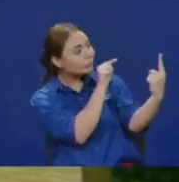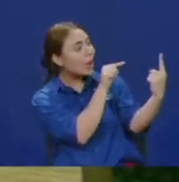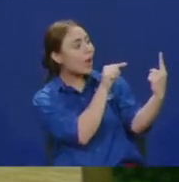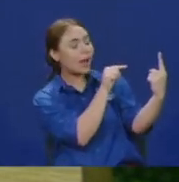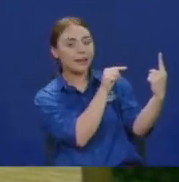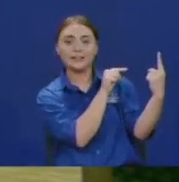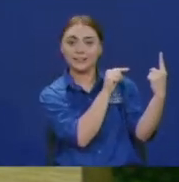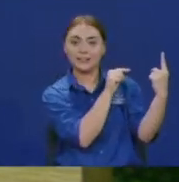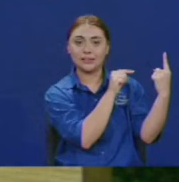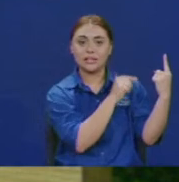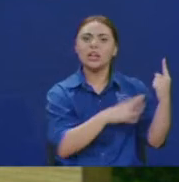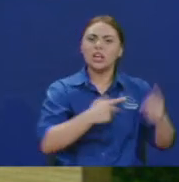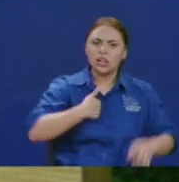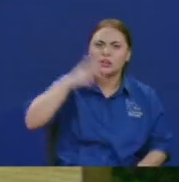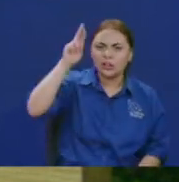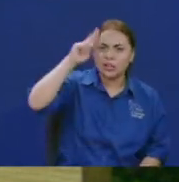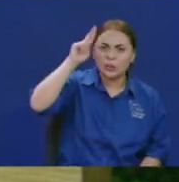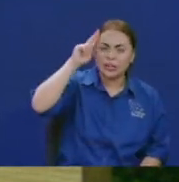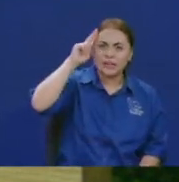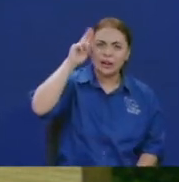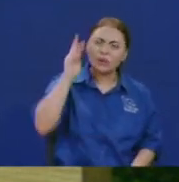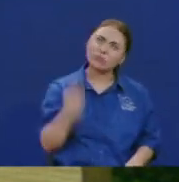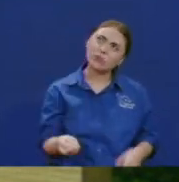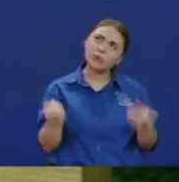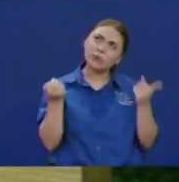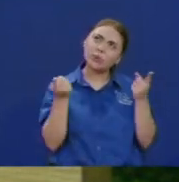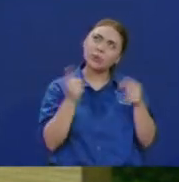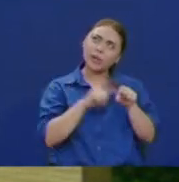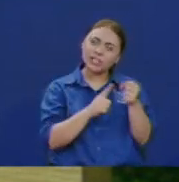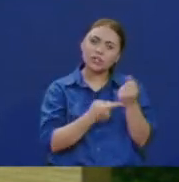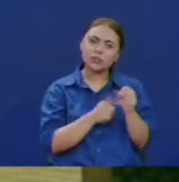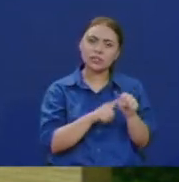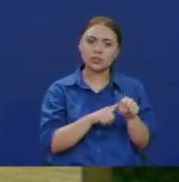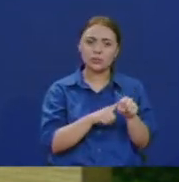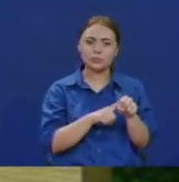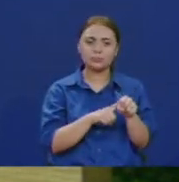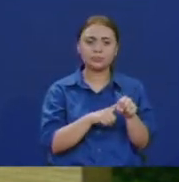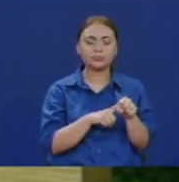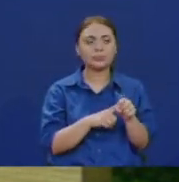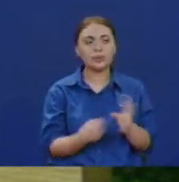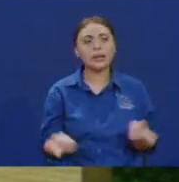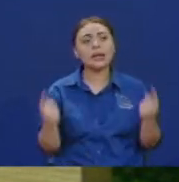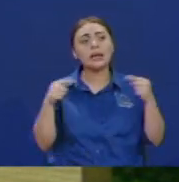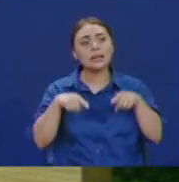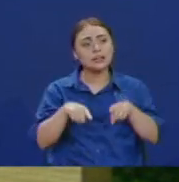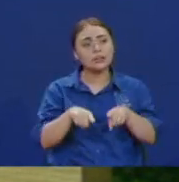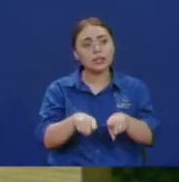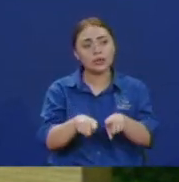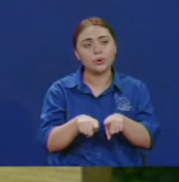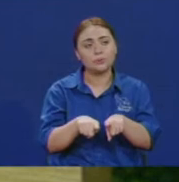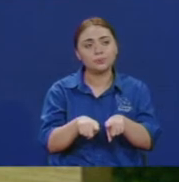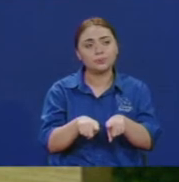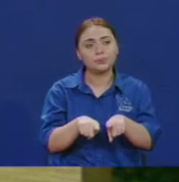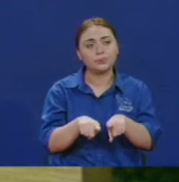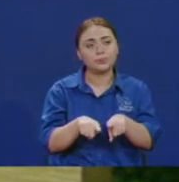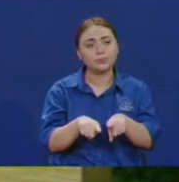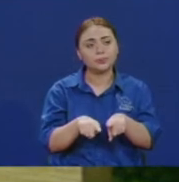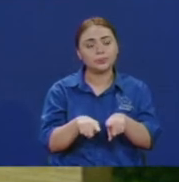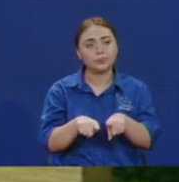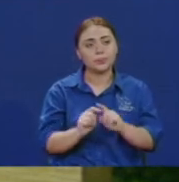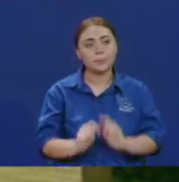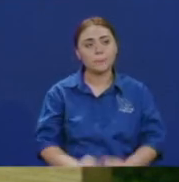situación que se daba en el antiguo tiempo, que según los hebreos le llamaban así, Pesach Sheni, ¿verdad?